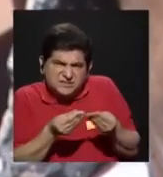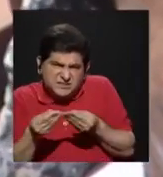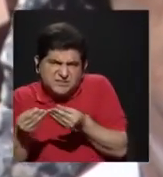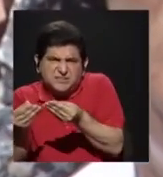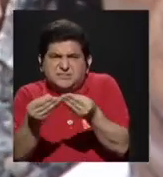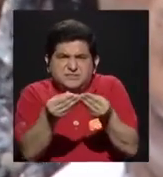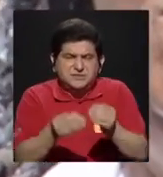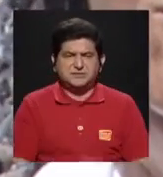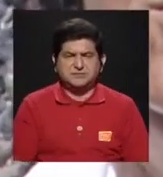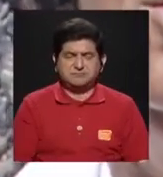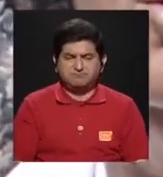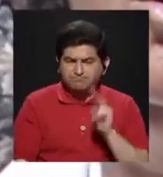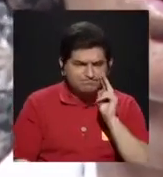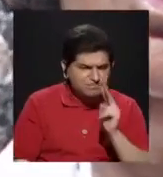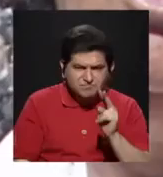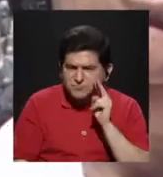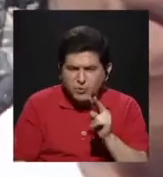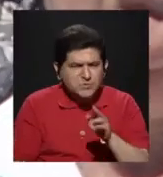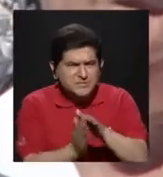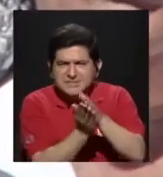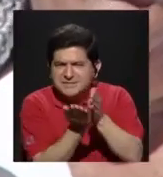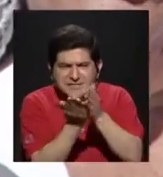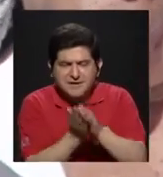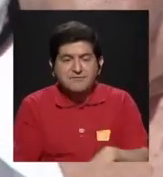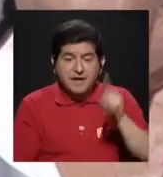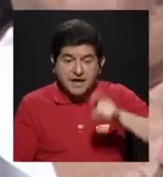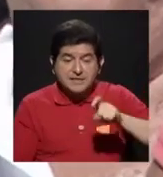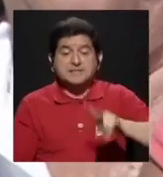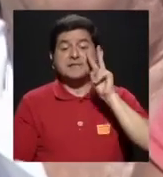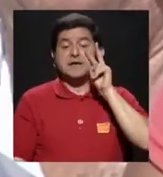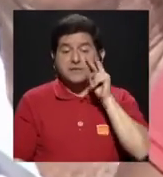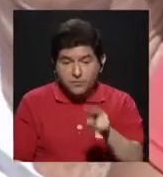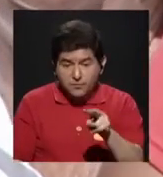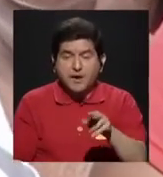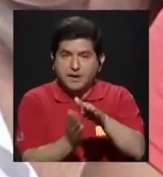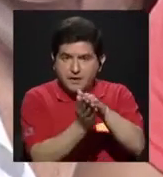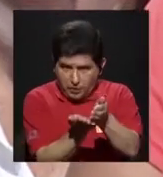Entonces no se ven, el mejillón se saca viéndolo